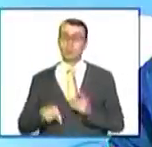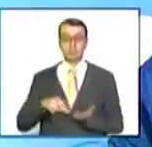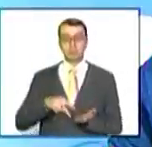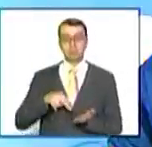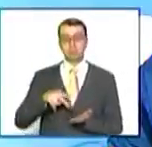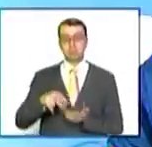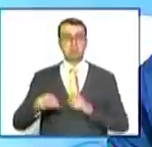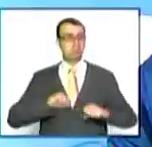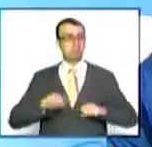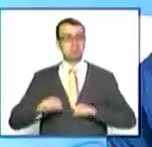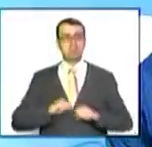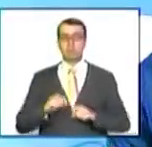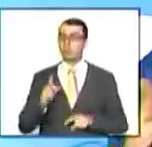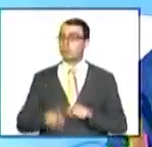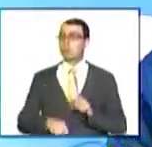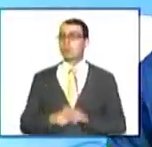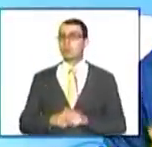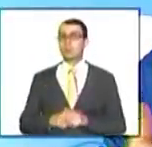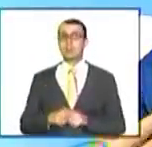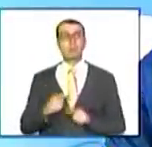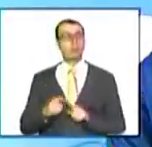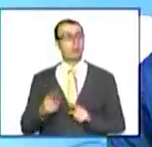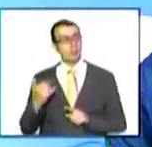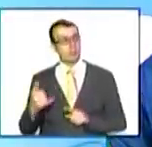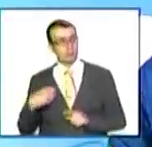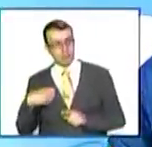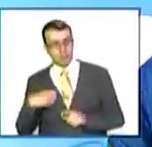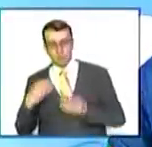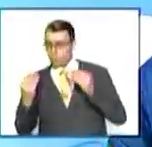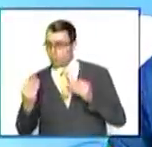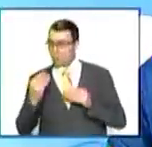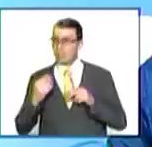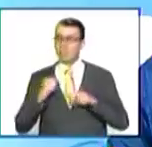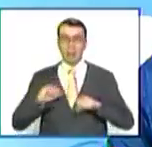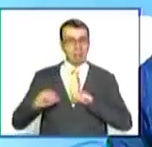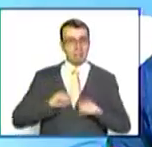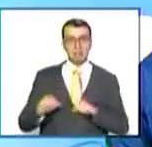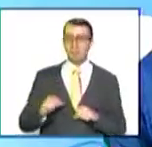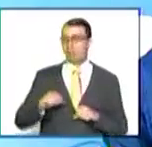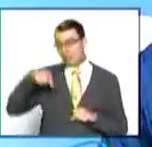ejercicio. Y son un poco de actitudes tan negativas para que el paciente